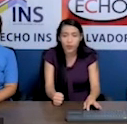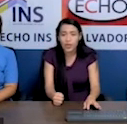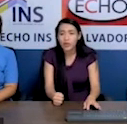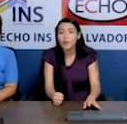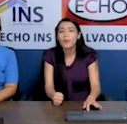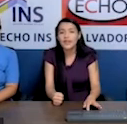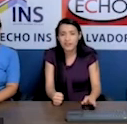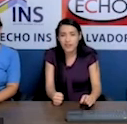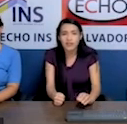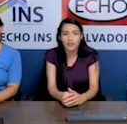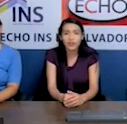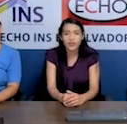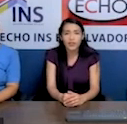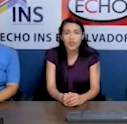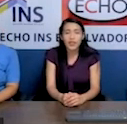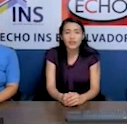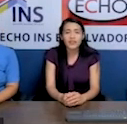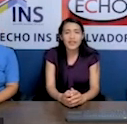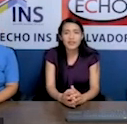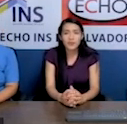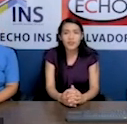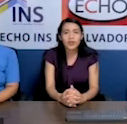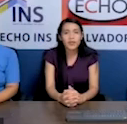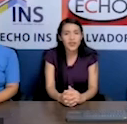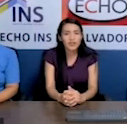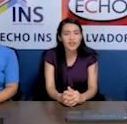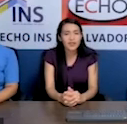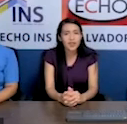acostumbrados como paliativistas, ¿no? Entonces el